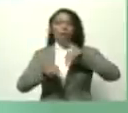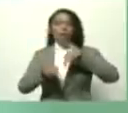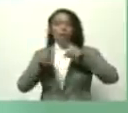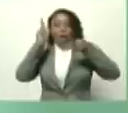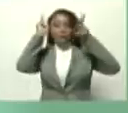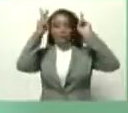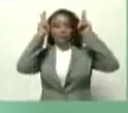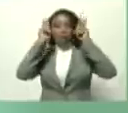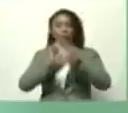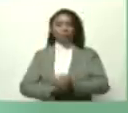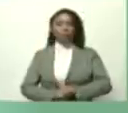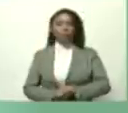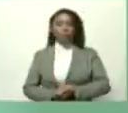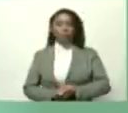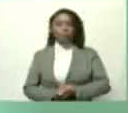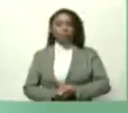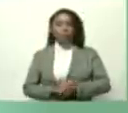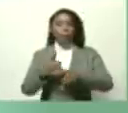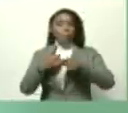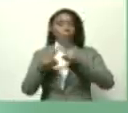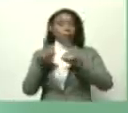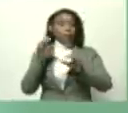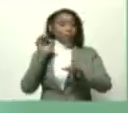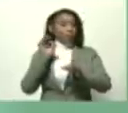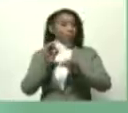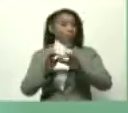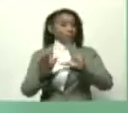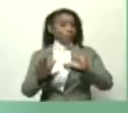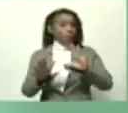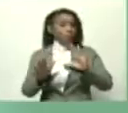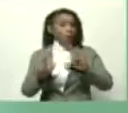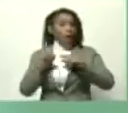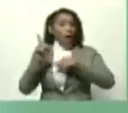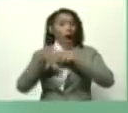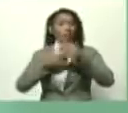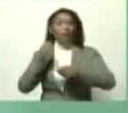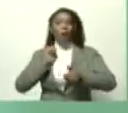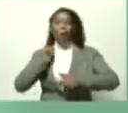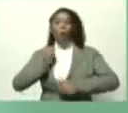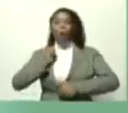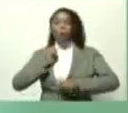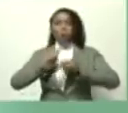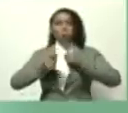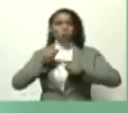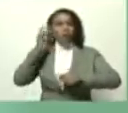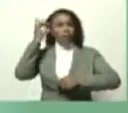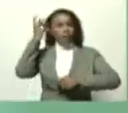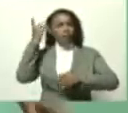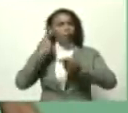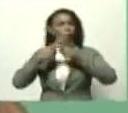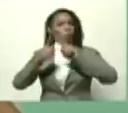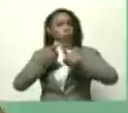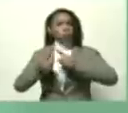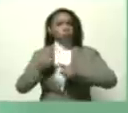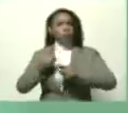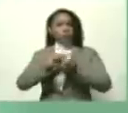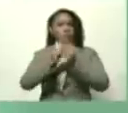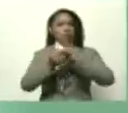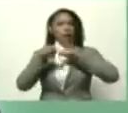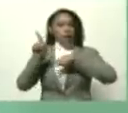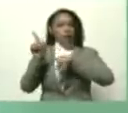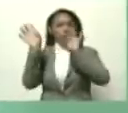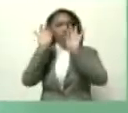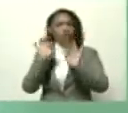Conejo. Pero resulta que hacían cualquier cosa menos eso, que habían convertido esta